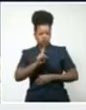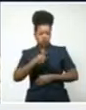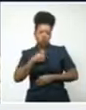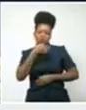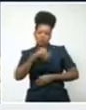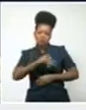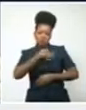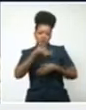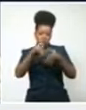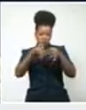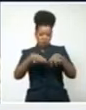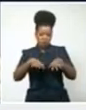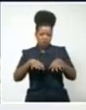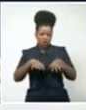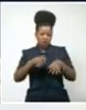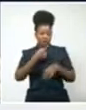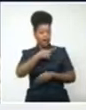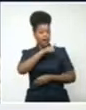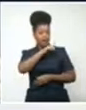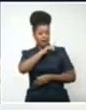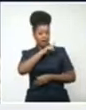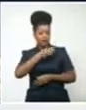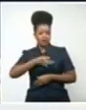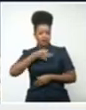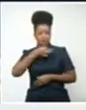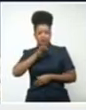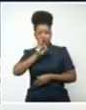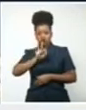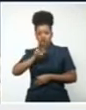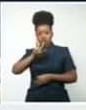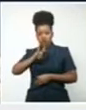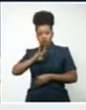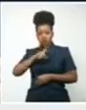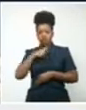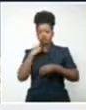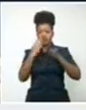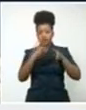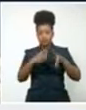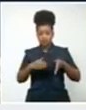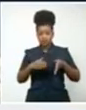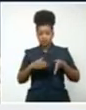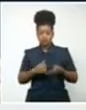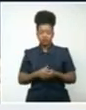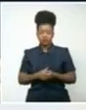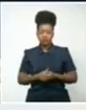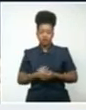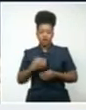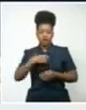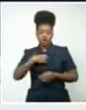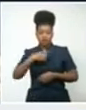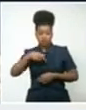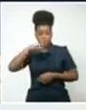pero precisábamos en el día de ayer de los 82 fallecidos que tiene Cuba,